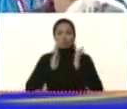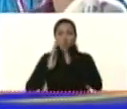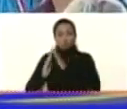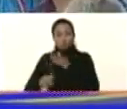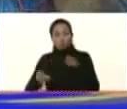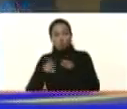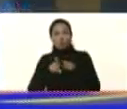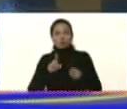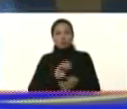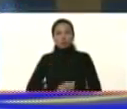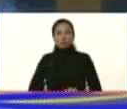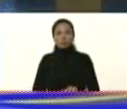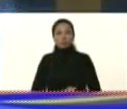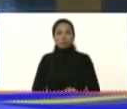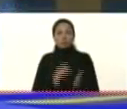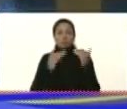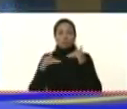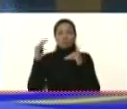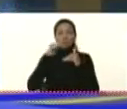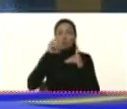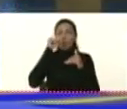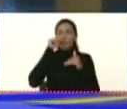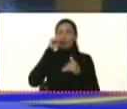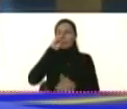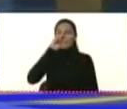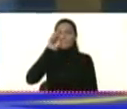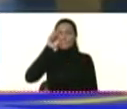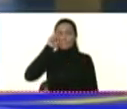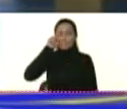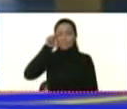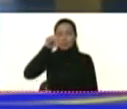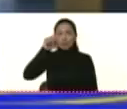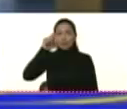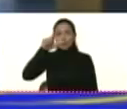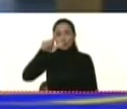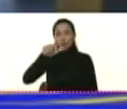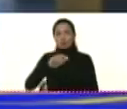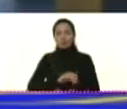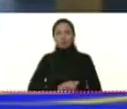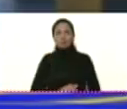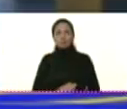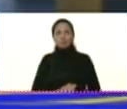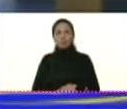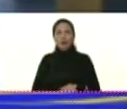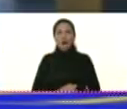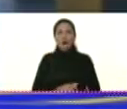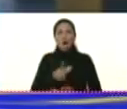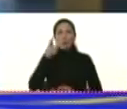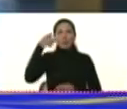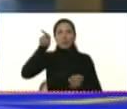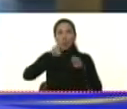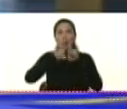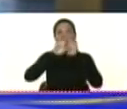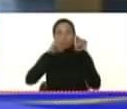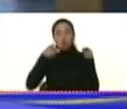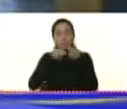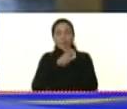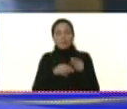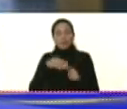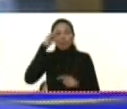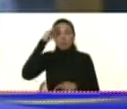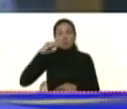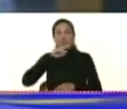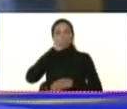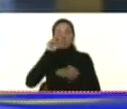organizados. Mayor General Bernal Martínez, atención, Mayor General Bernal Martínez, comandante general de la Milicia